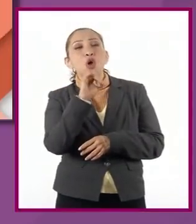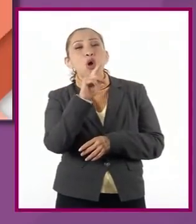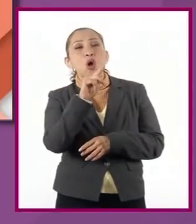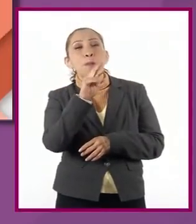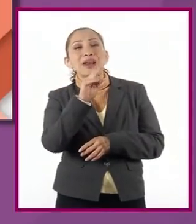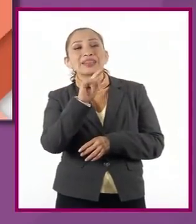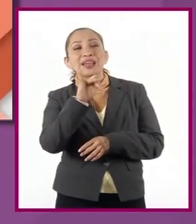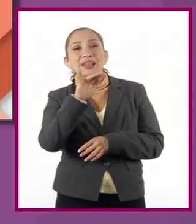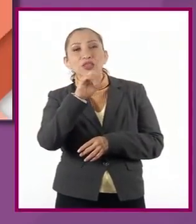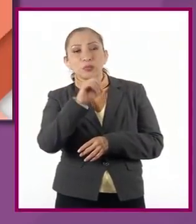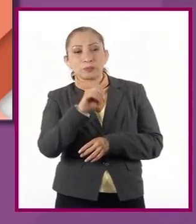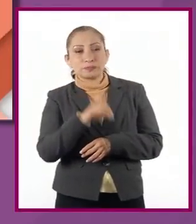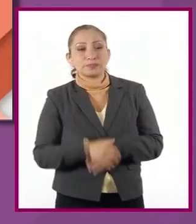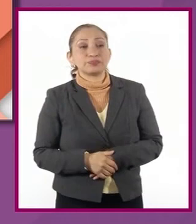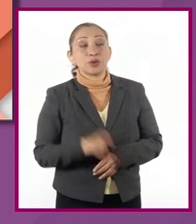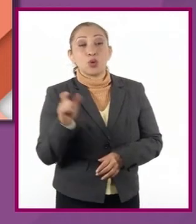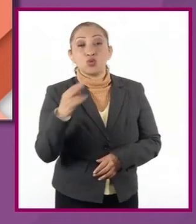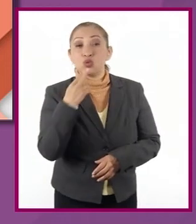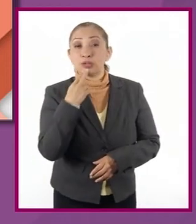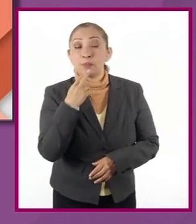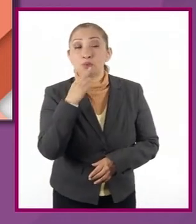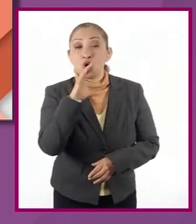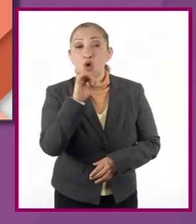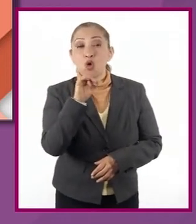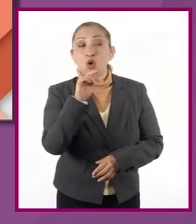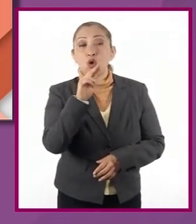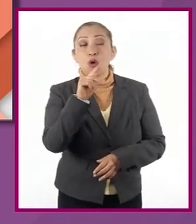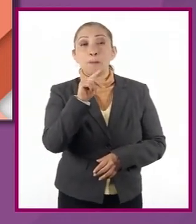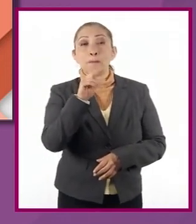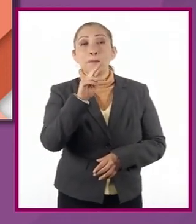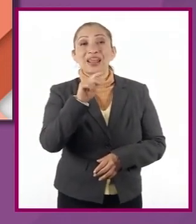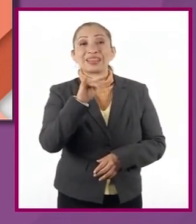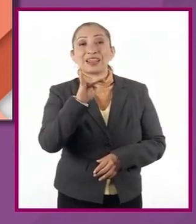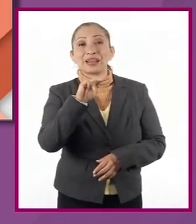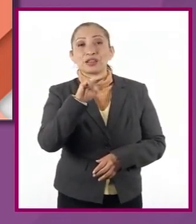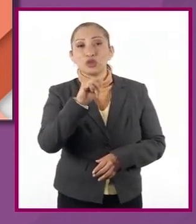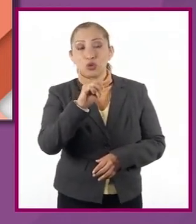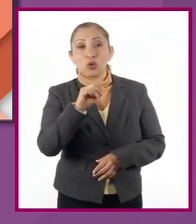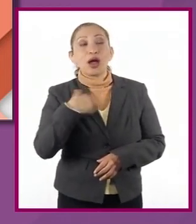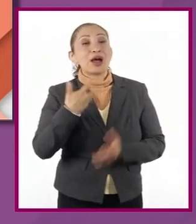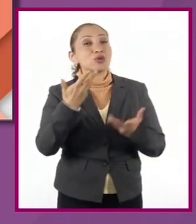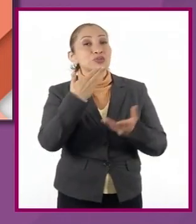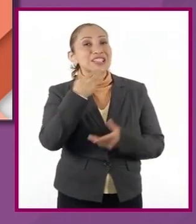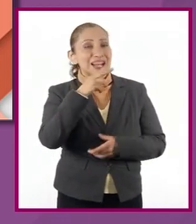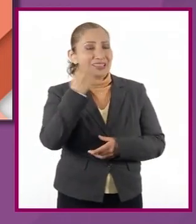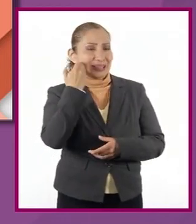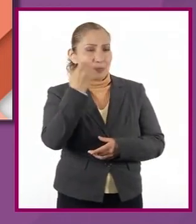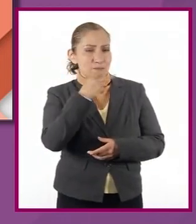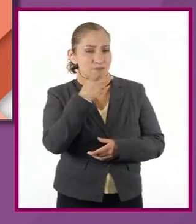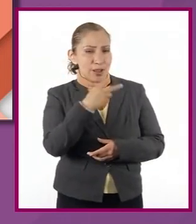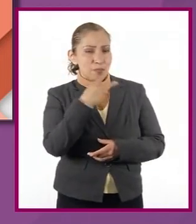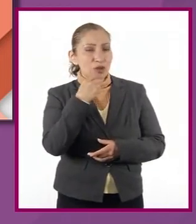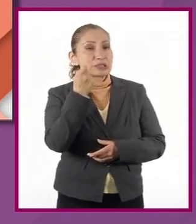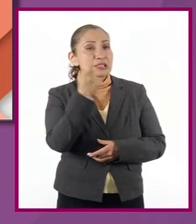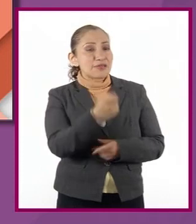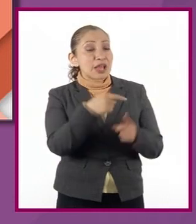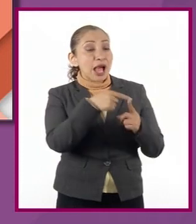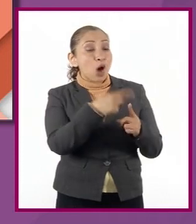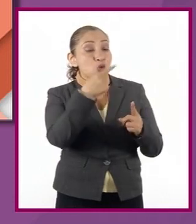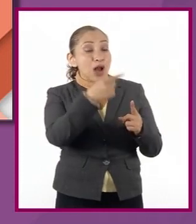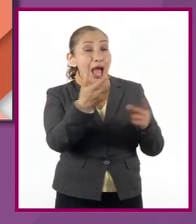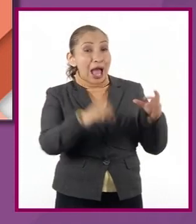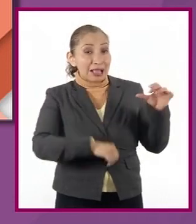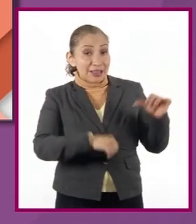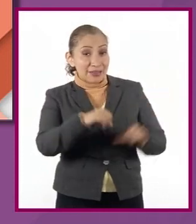copretérito? Al utilizar el copretérito hay que saber que este tiempo indica que una